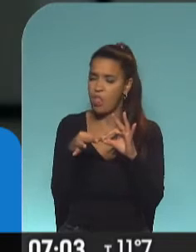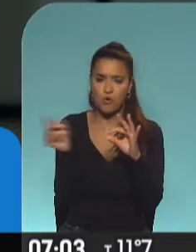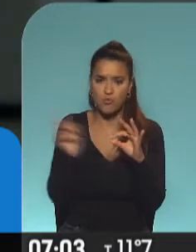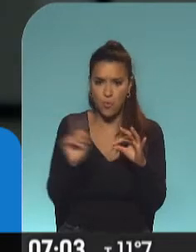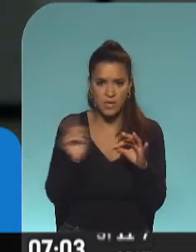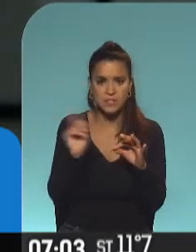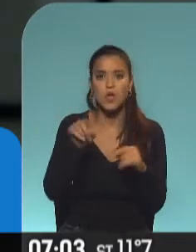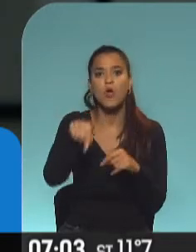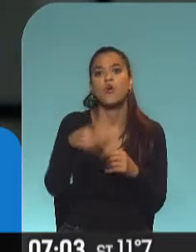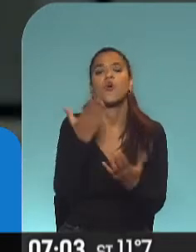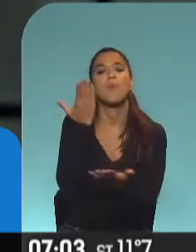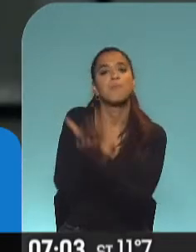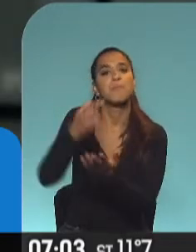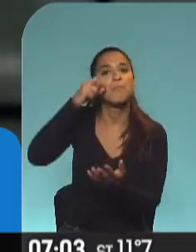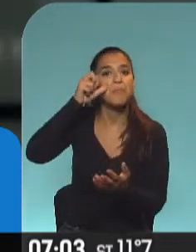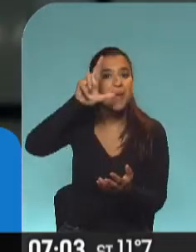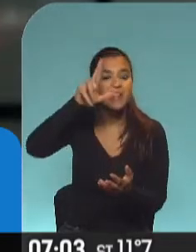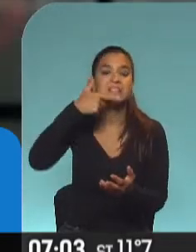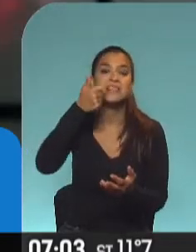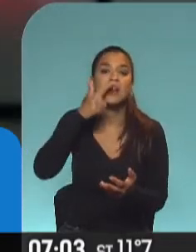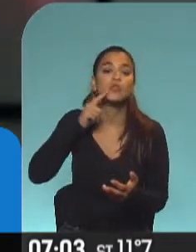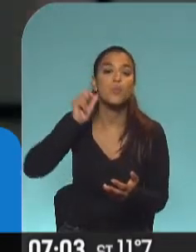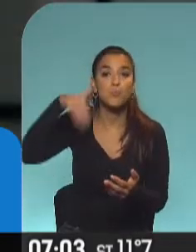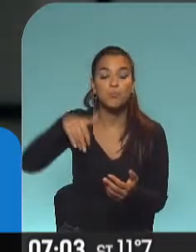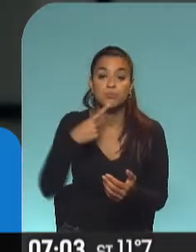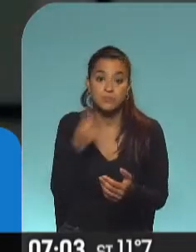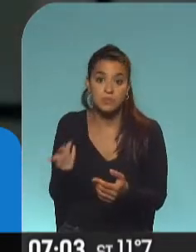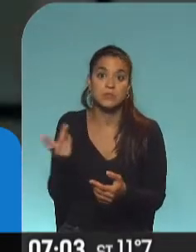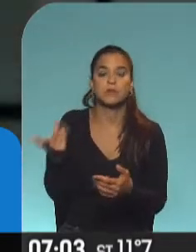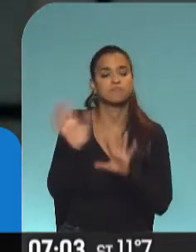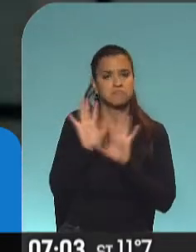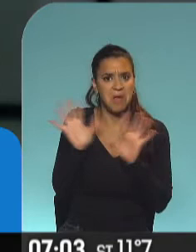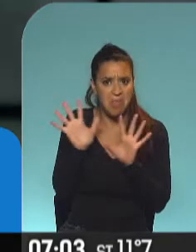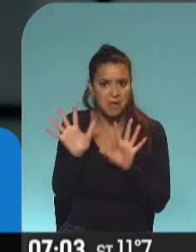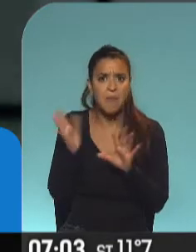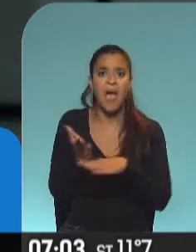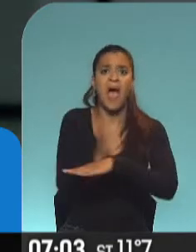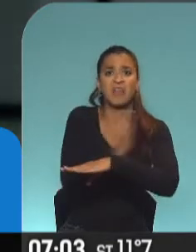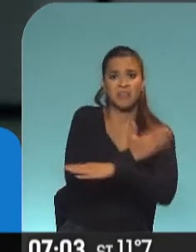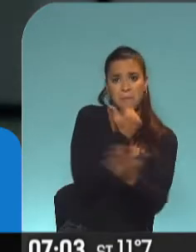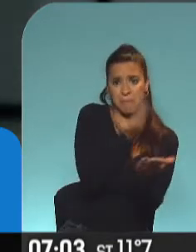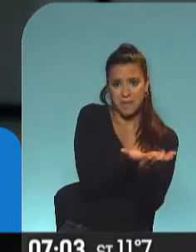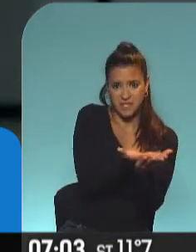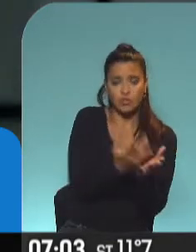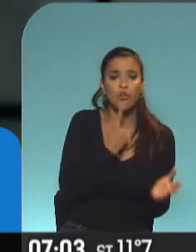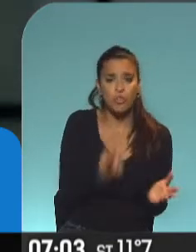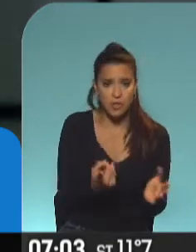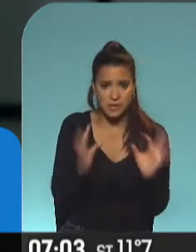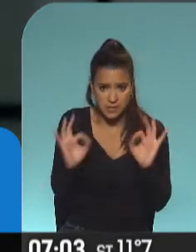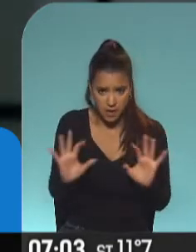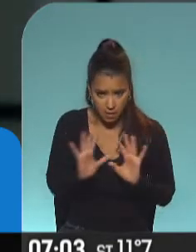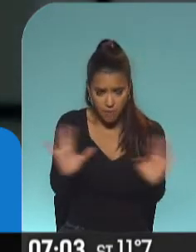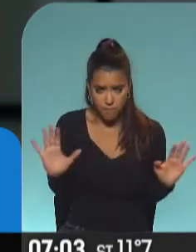per saltum que aceptó la Corte Suprema de Justicia de la Nación, que lo presentó días antes precisamente de